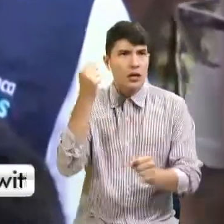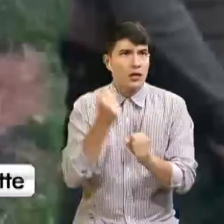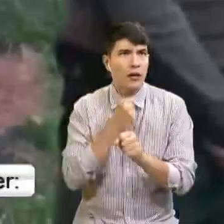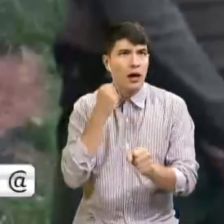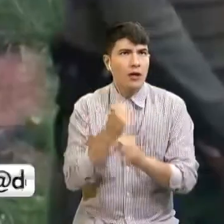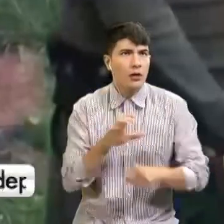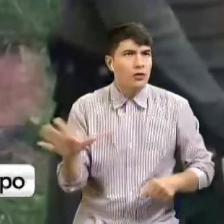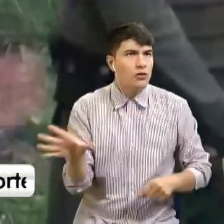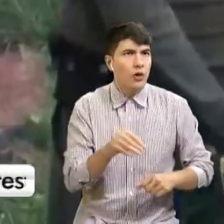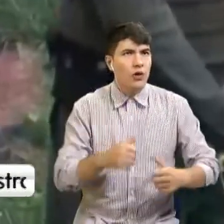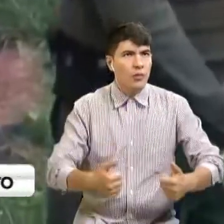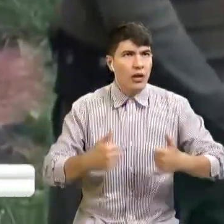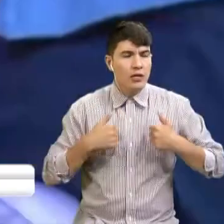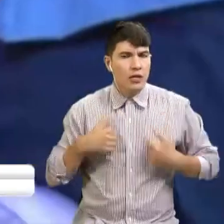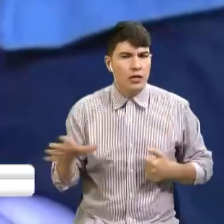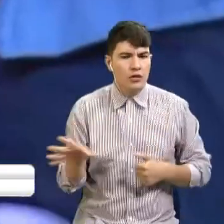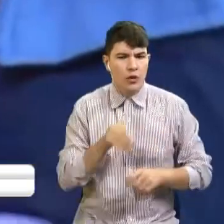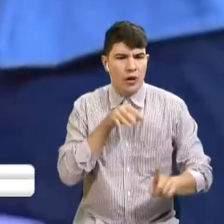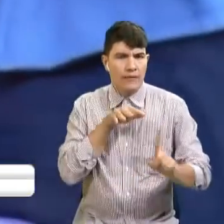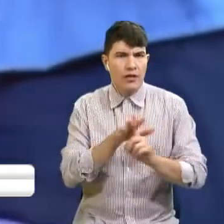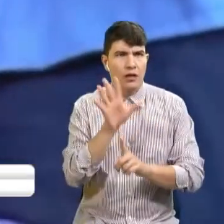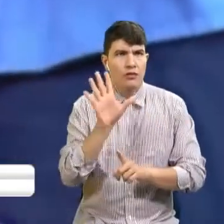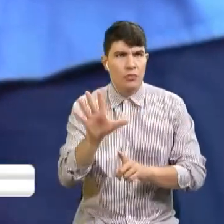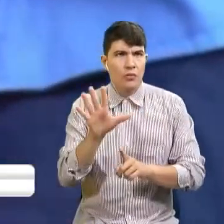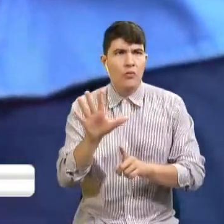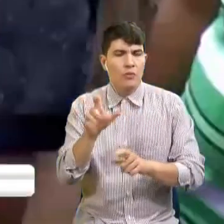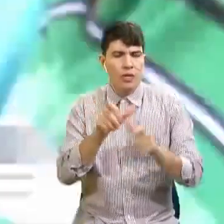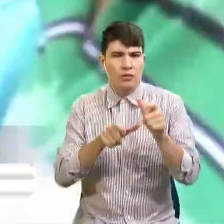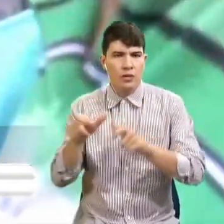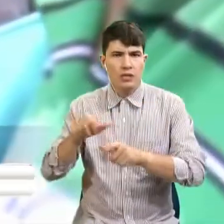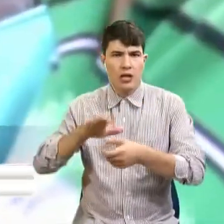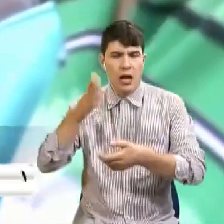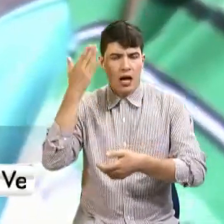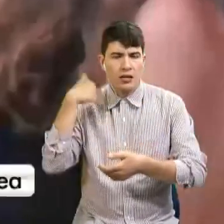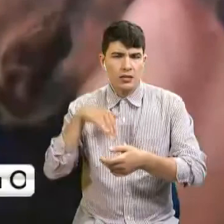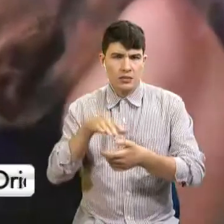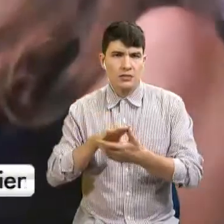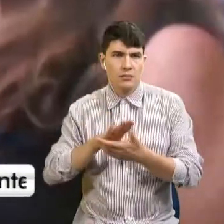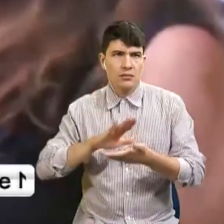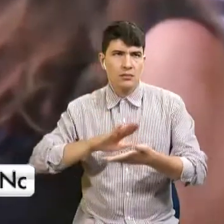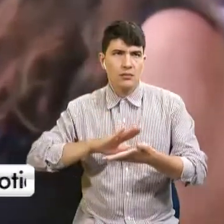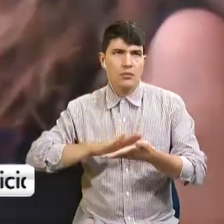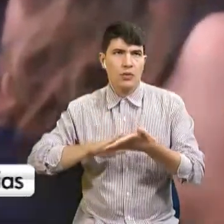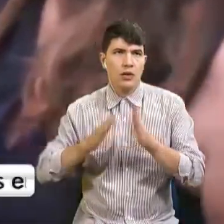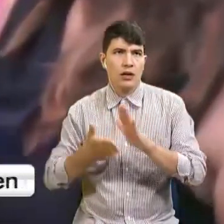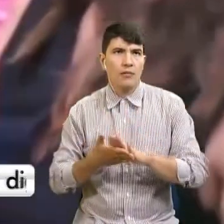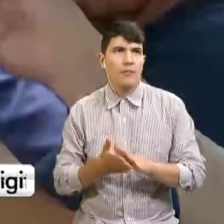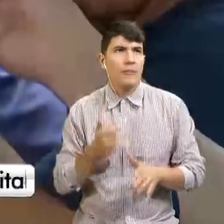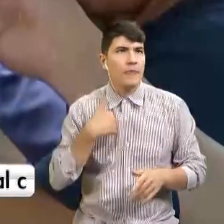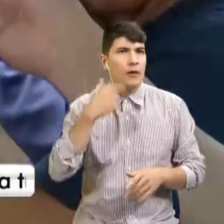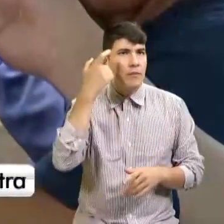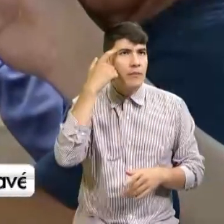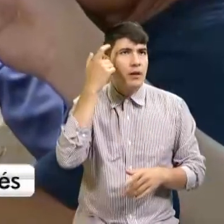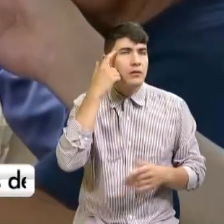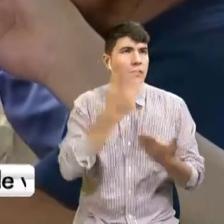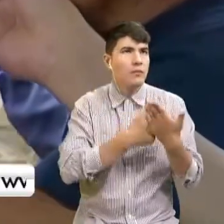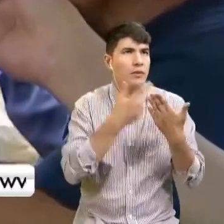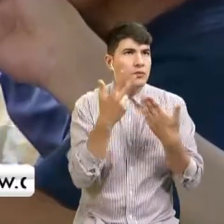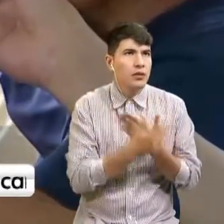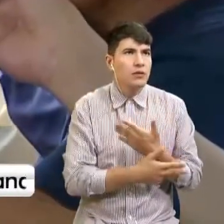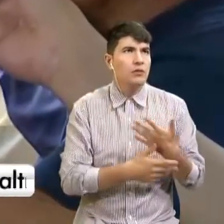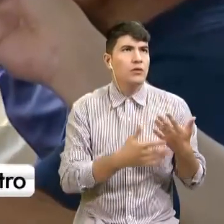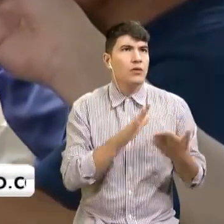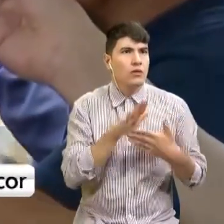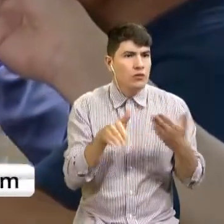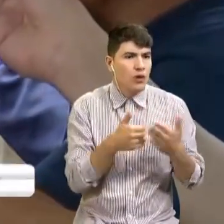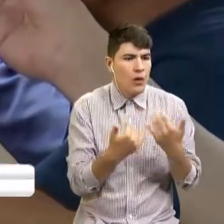el bienestar de los afectados en el fallido proyecto. Pienso que las cosas palpables, los avances, el proyecto de vivienda ya consolidado